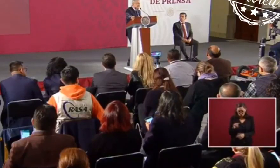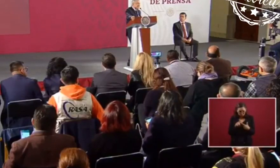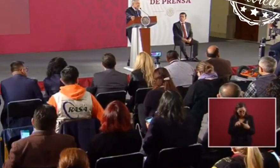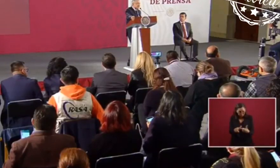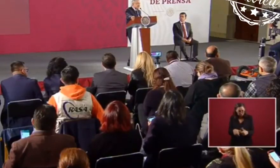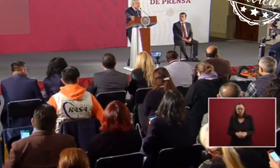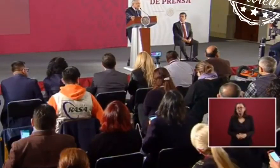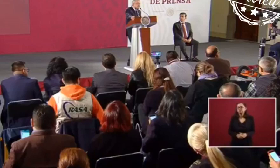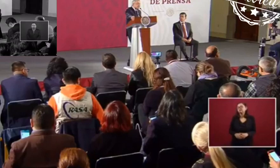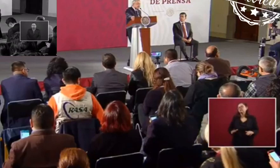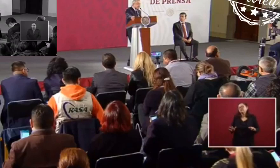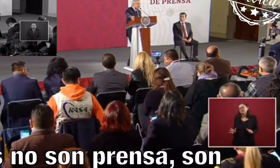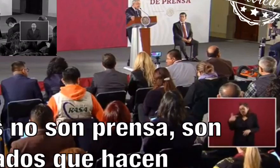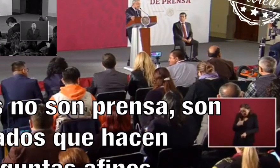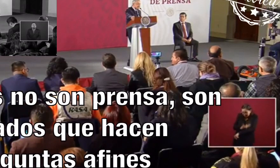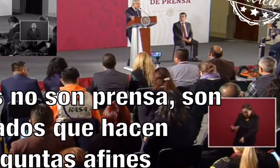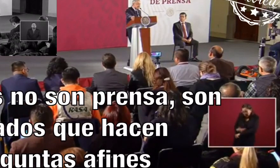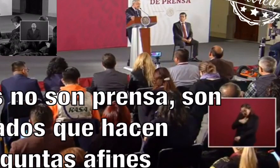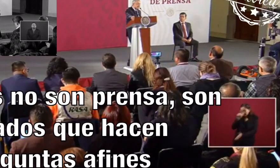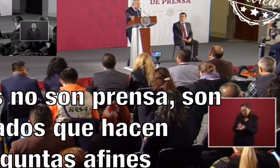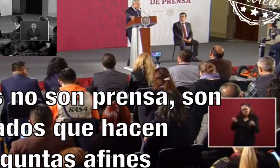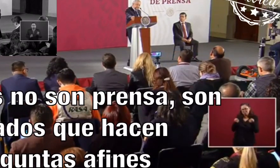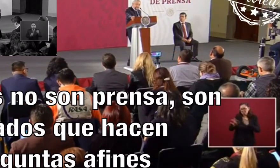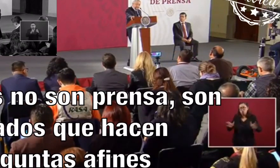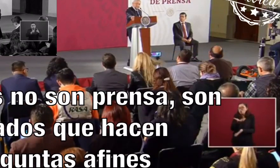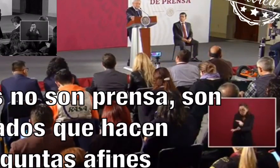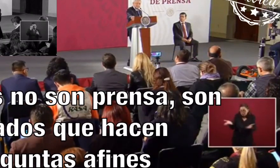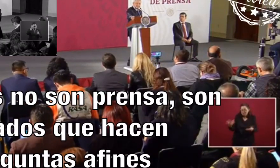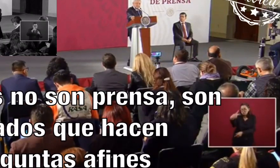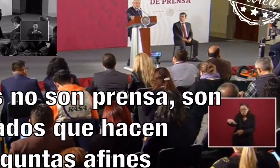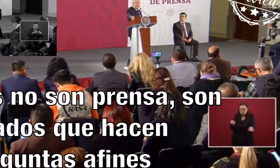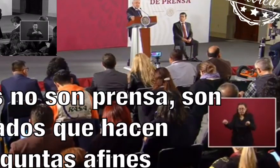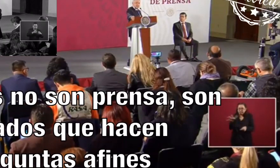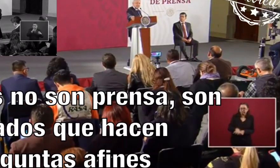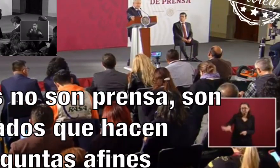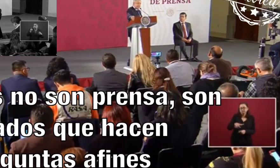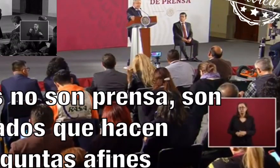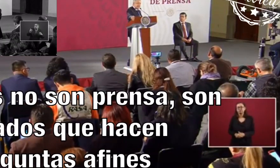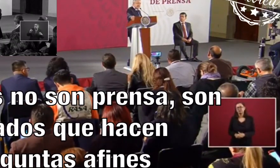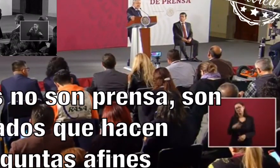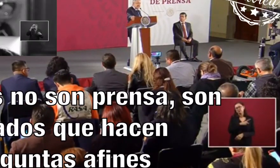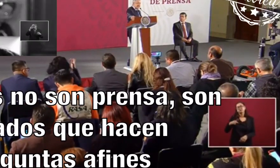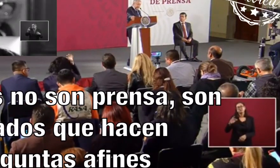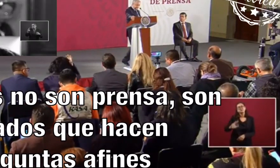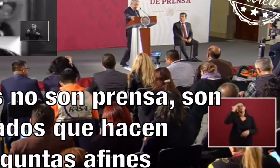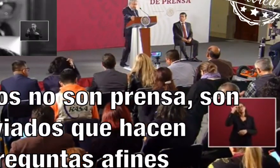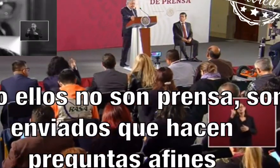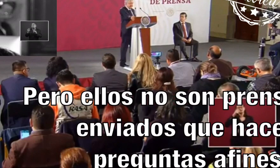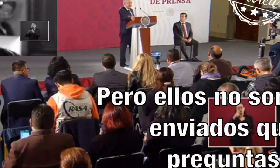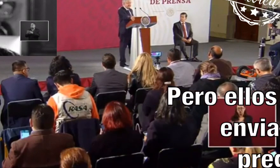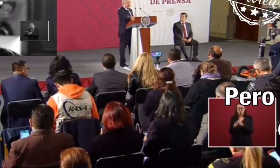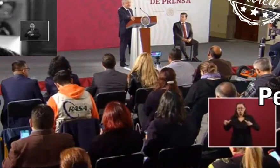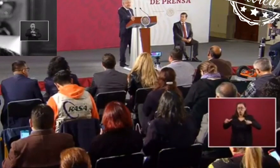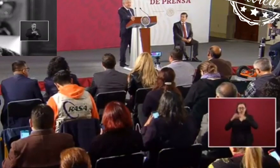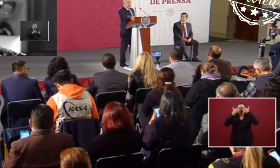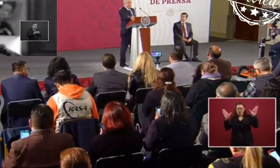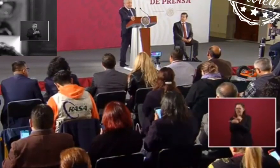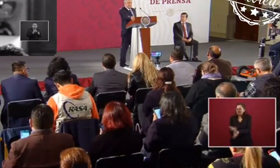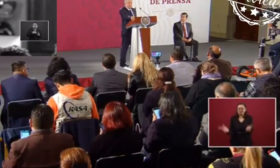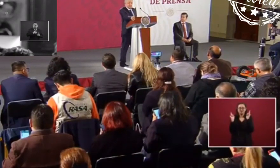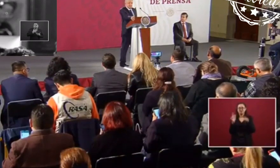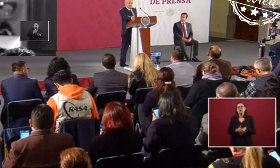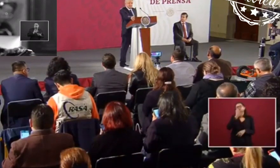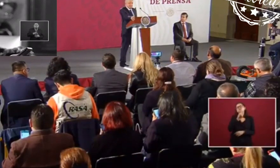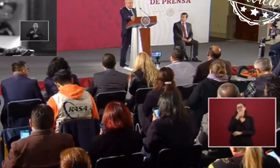La prensa se regula con la prensa. Algunos sofistas financieros en México se alegran cuando dicen que México pues, ya no es apto para invertir y tampoco que